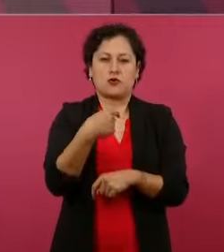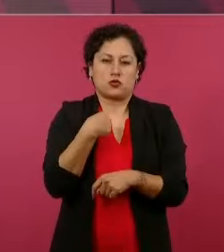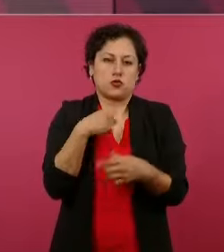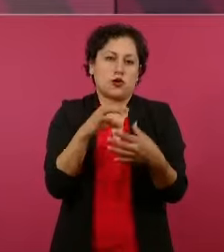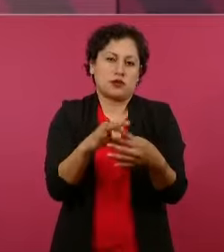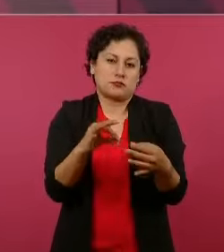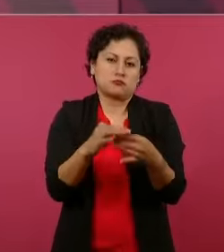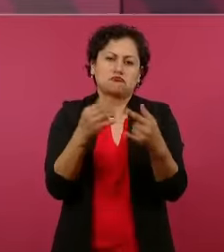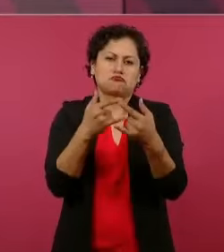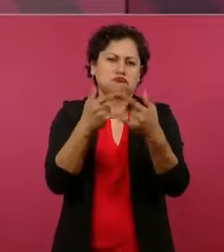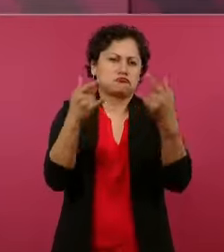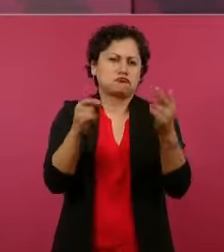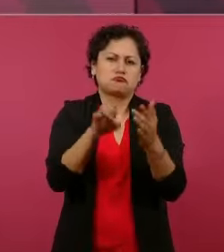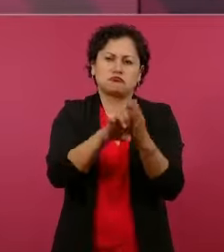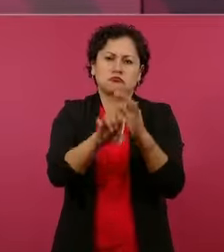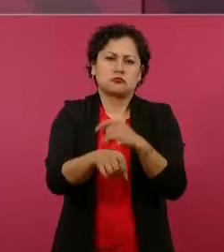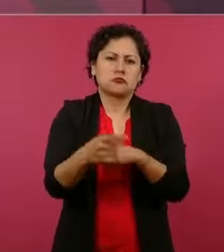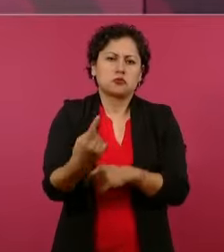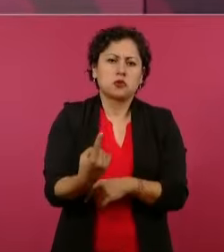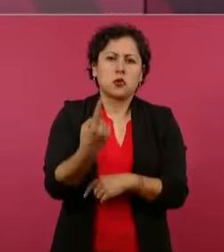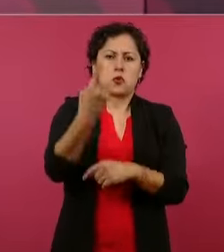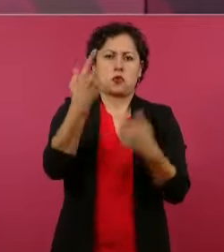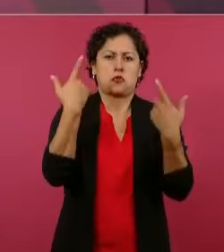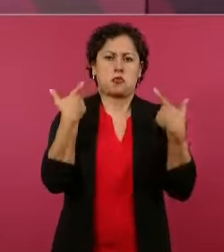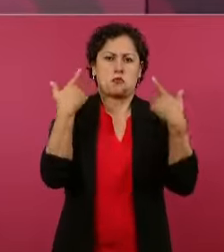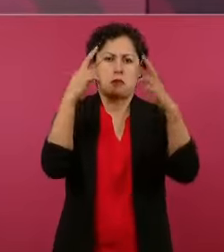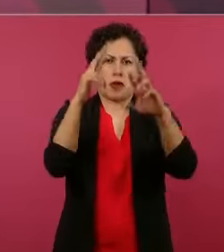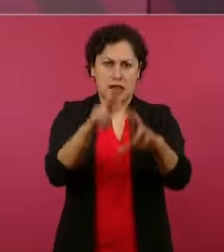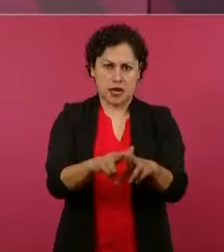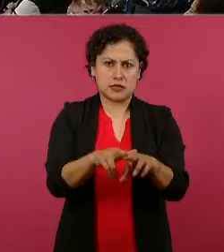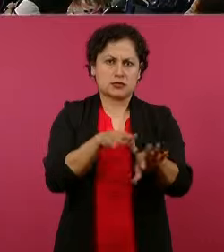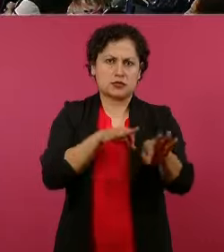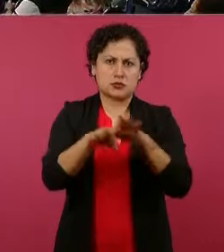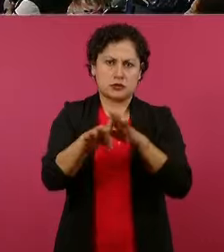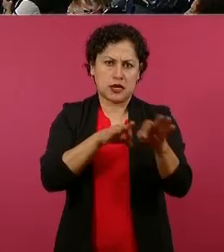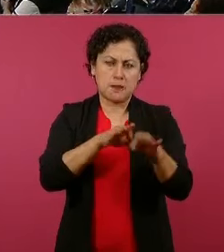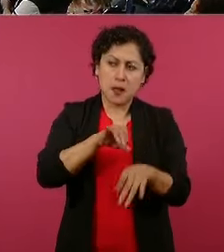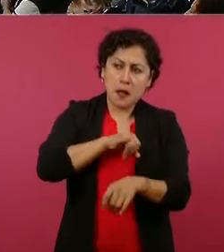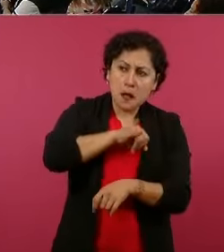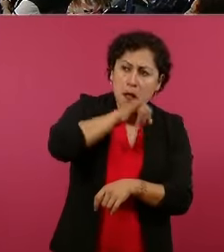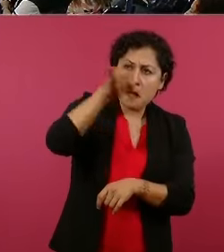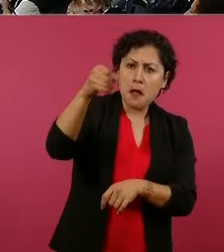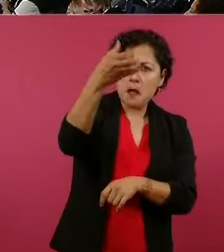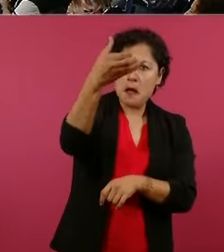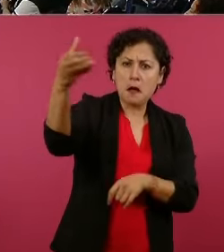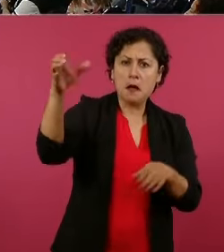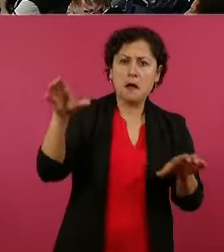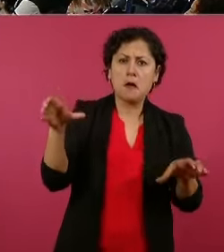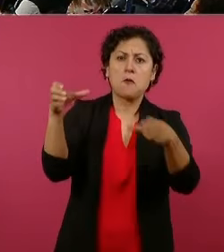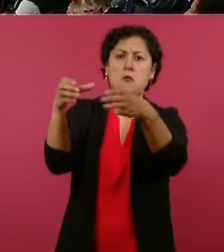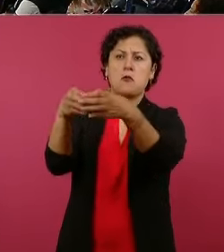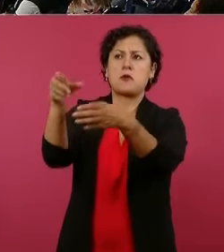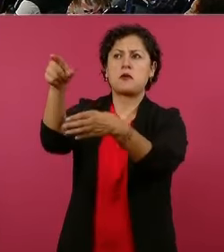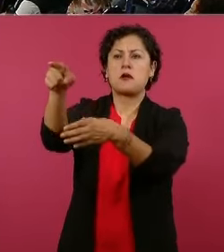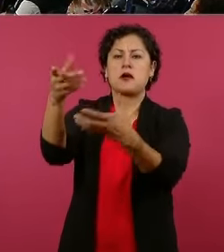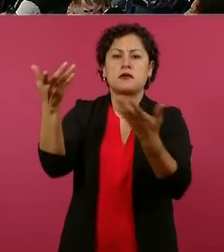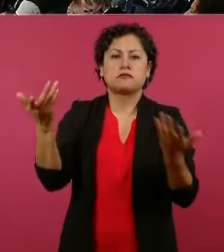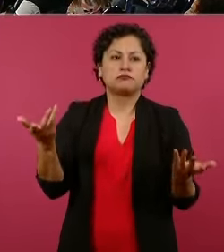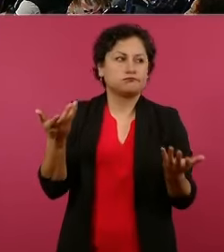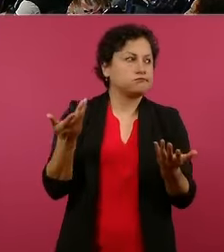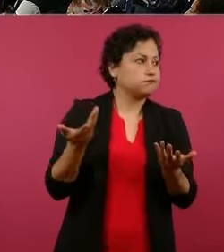trabaja en una comunidad de un pueblo apartado Pues no va a tener cerca una